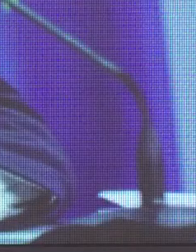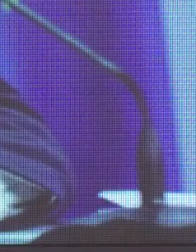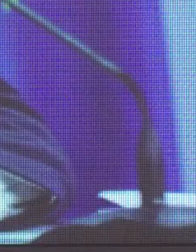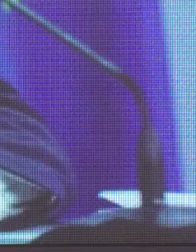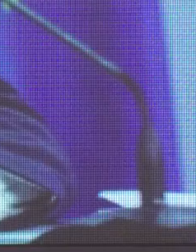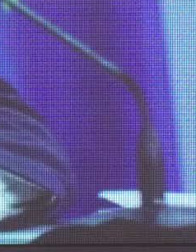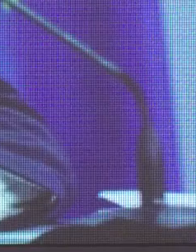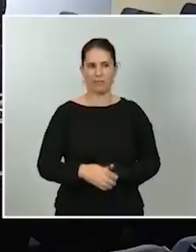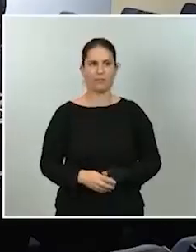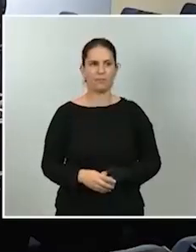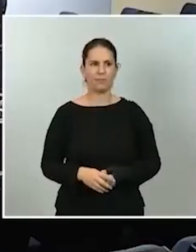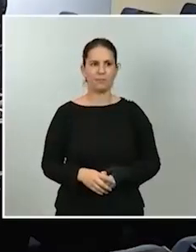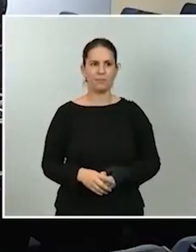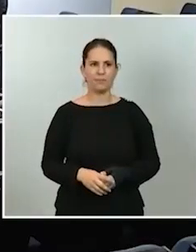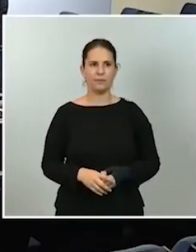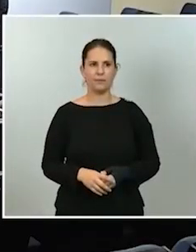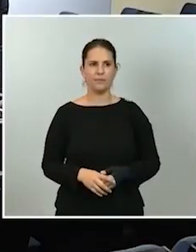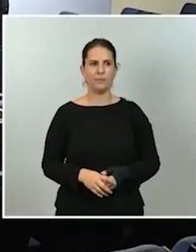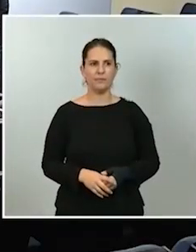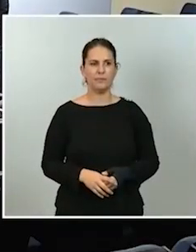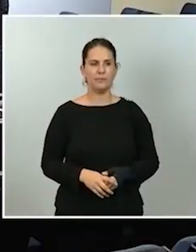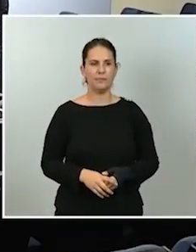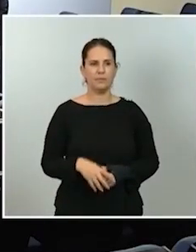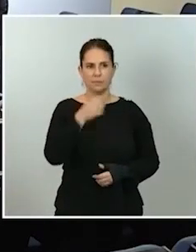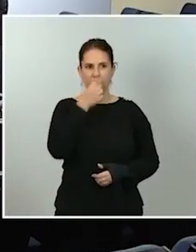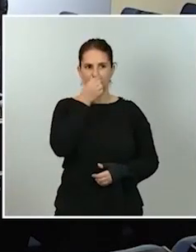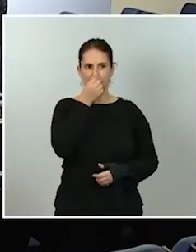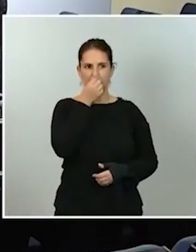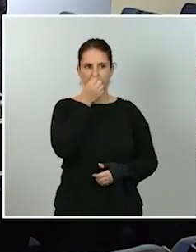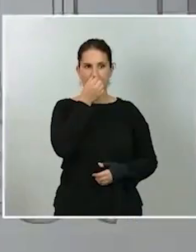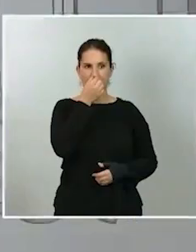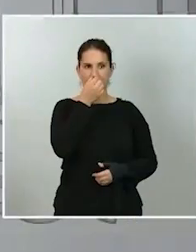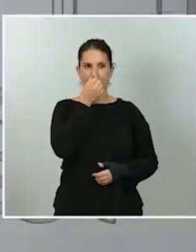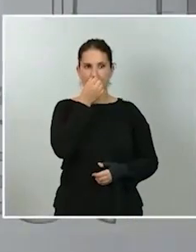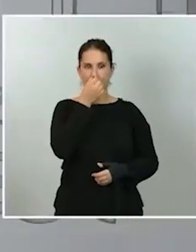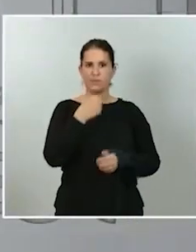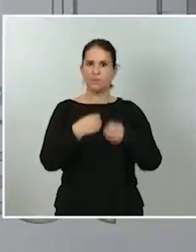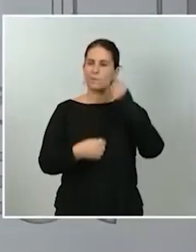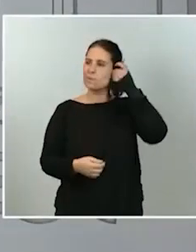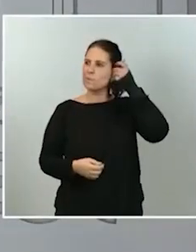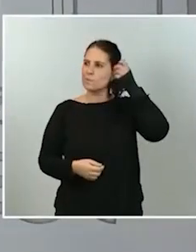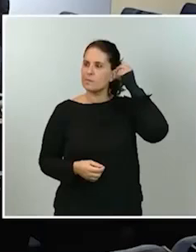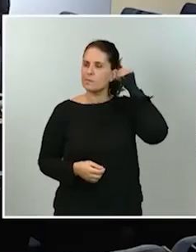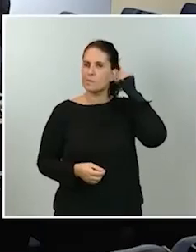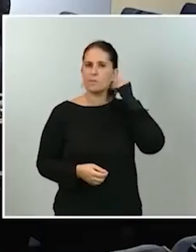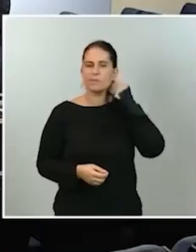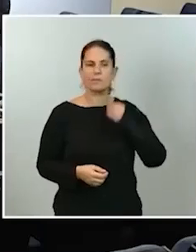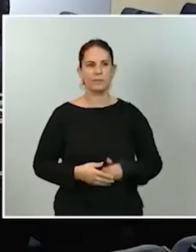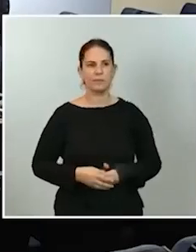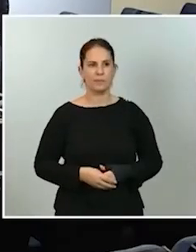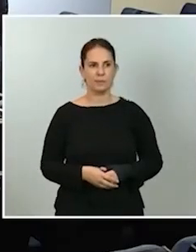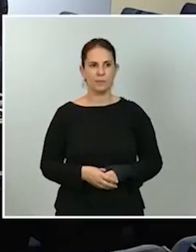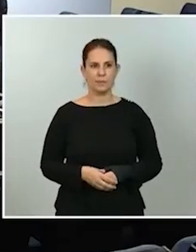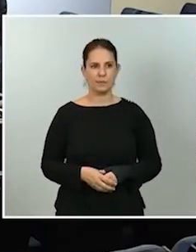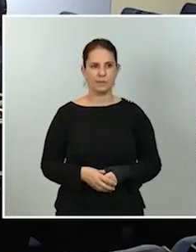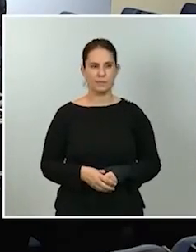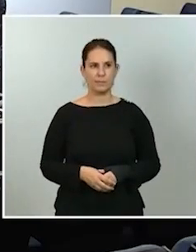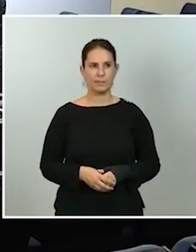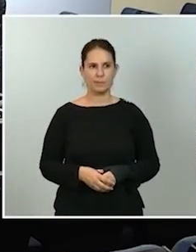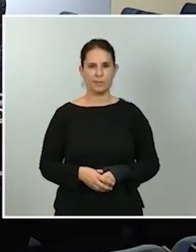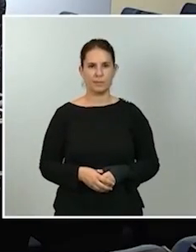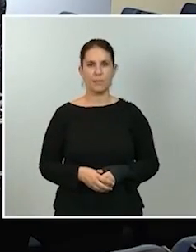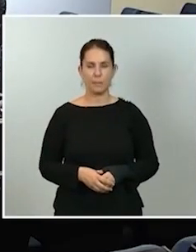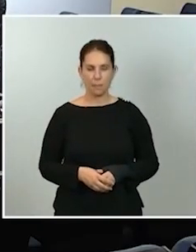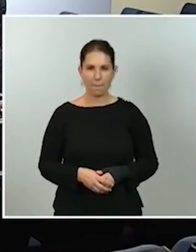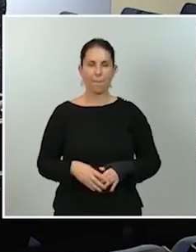el nefasto panorama económico que está dejando en este país. Caída del PIB este año un 11,3%, aunque los expertos creen que